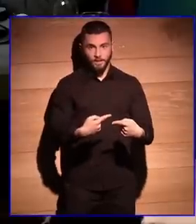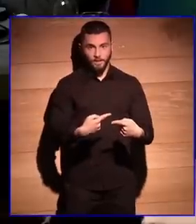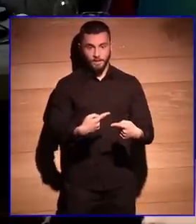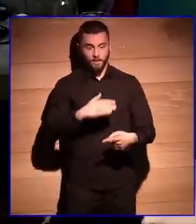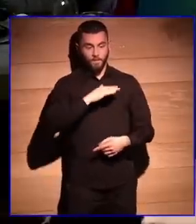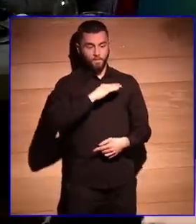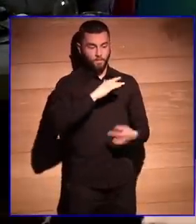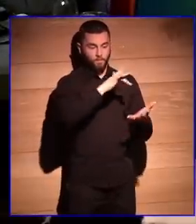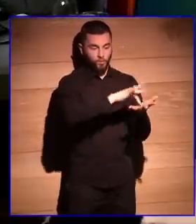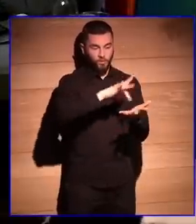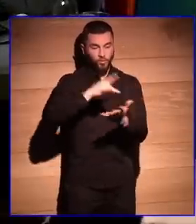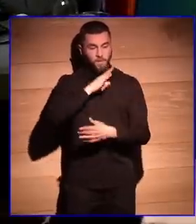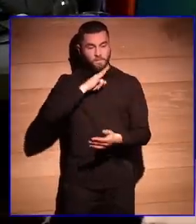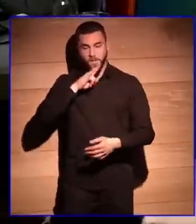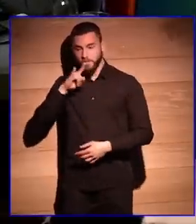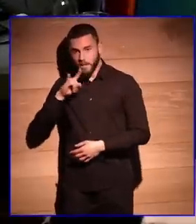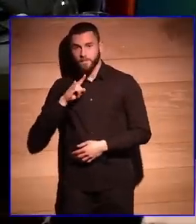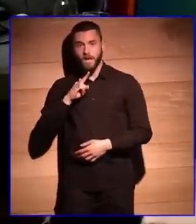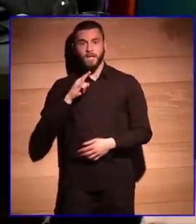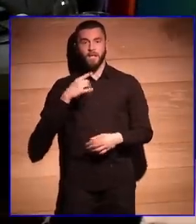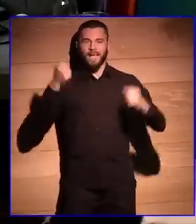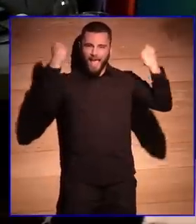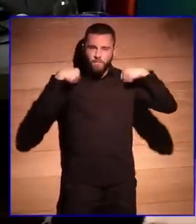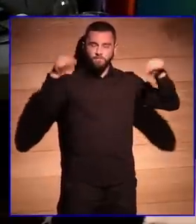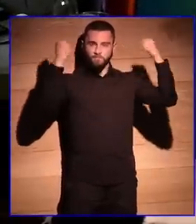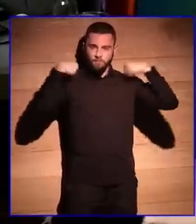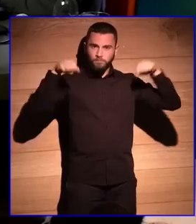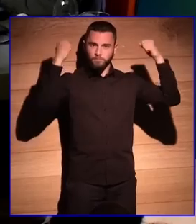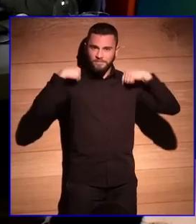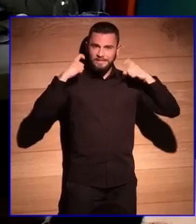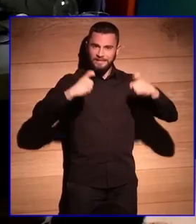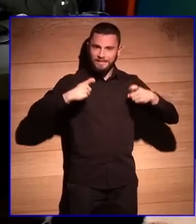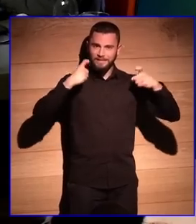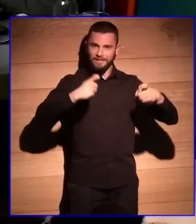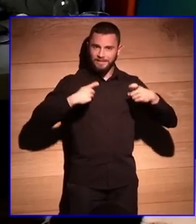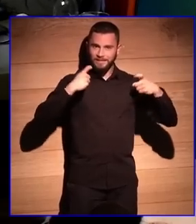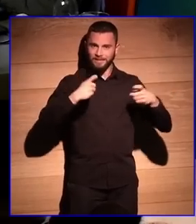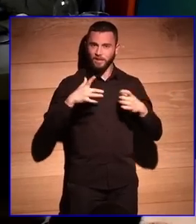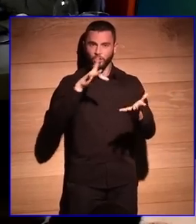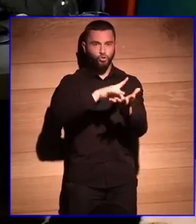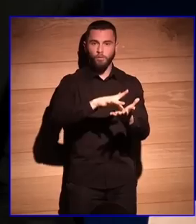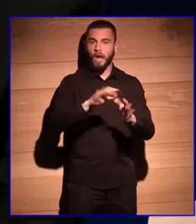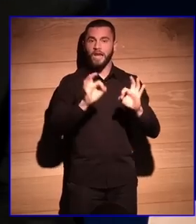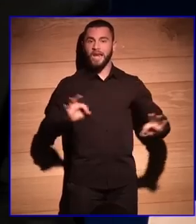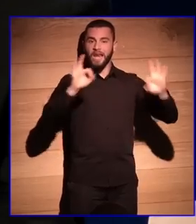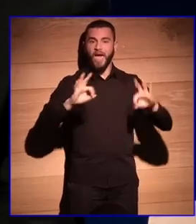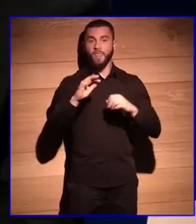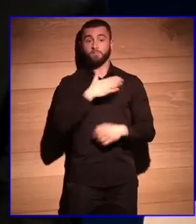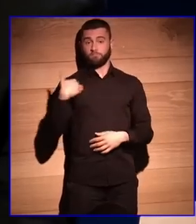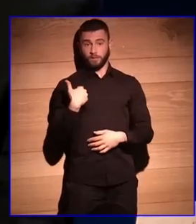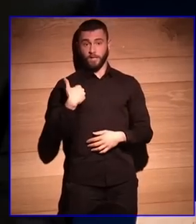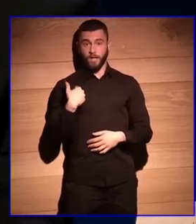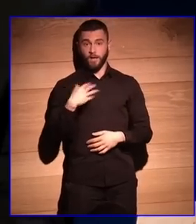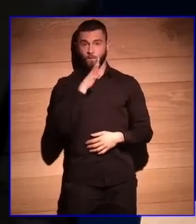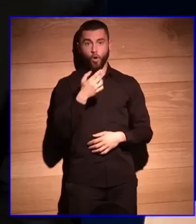que ocurre en esa ciudad, ¿no? Y se entrena para eso y lo que él quiere es que nunca pase nada porque tiene la tarita que tiene en la